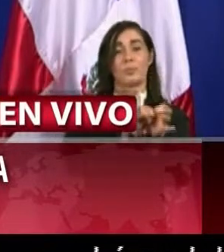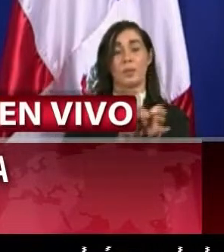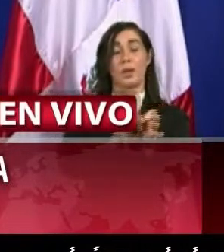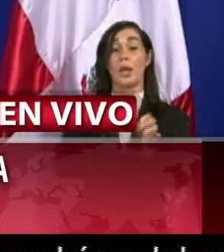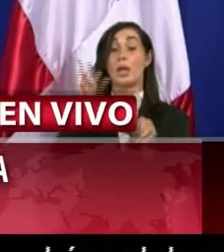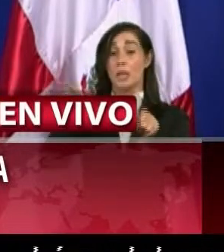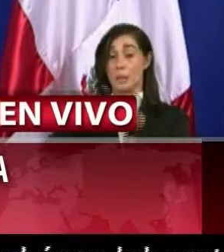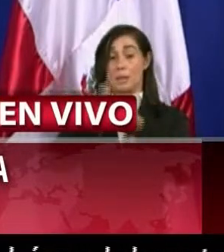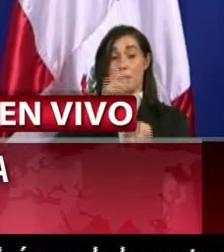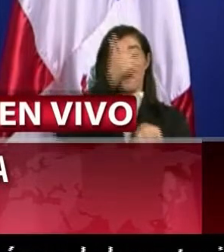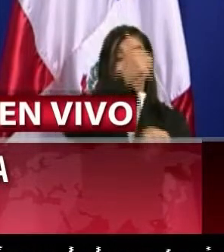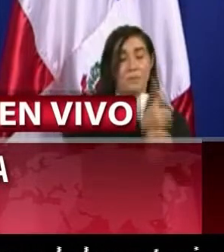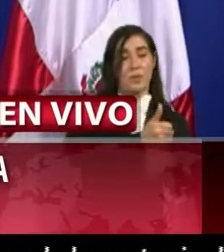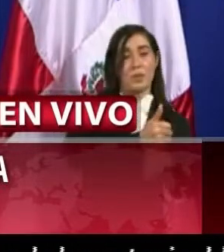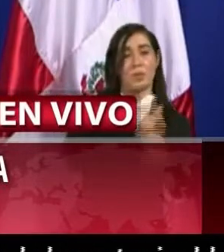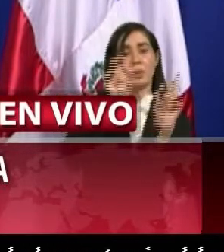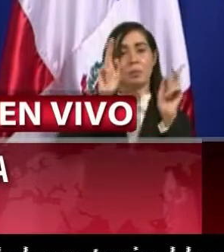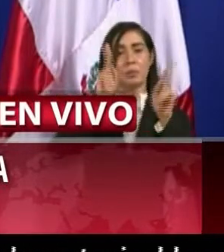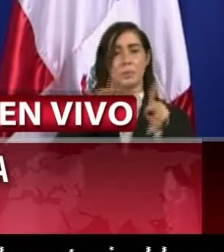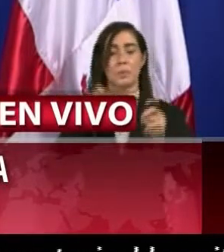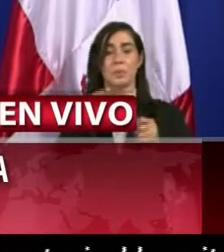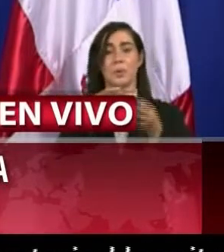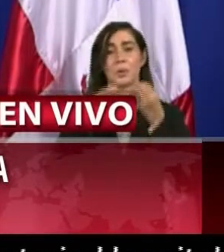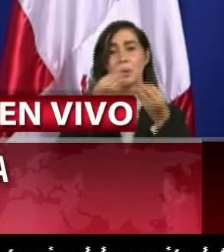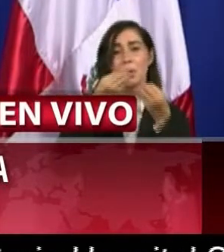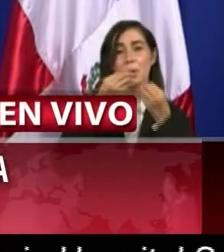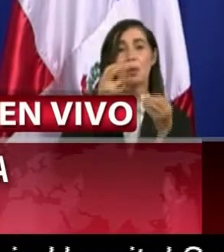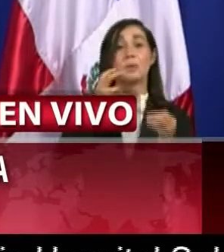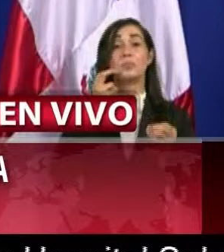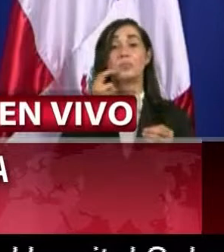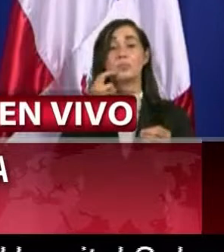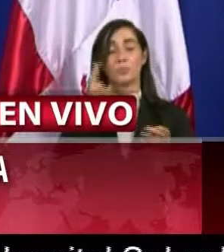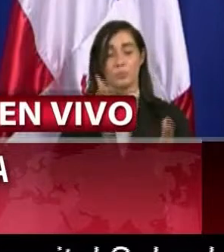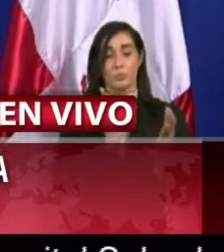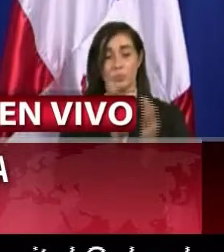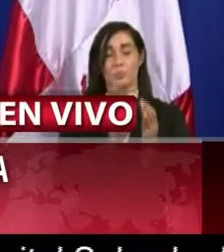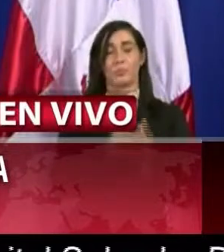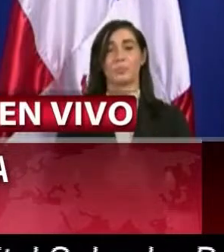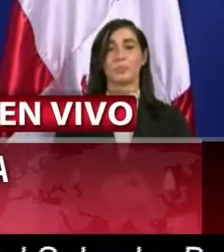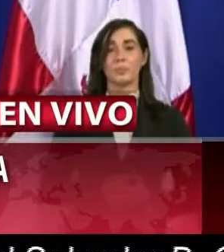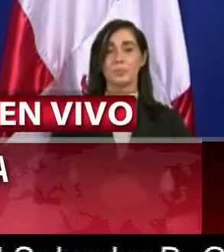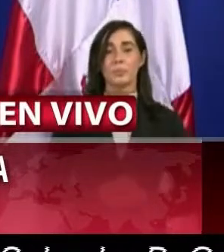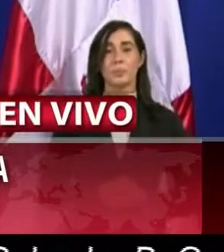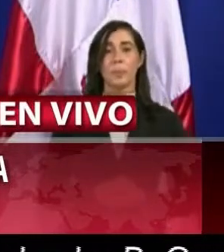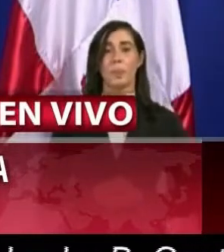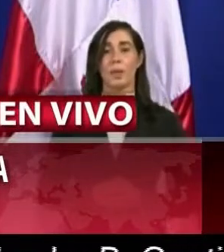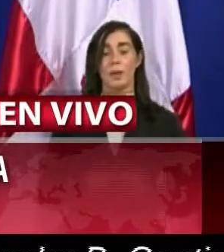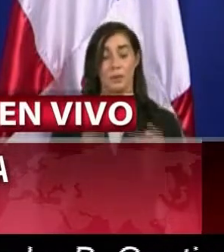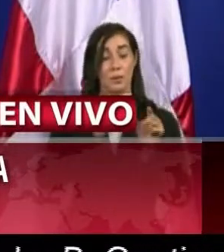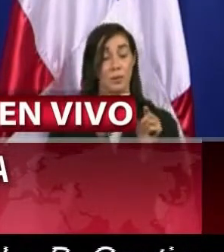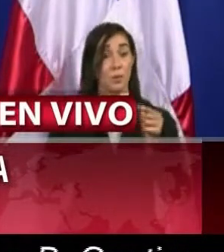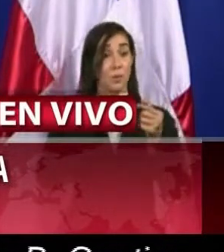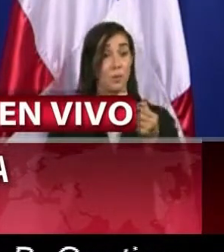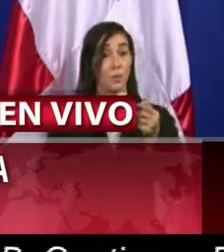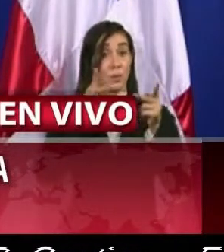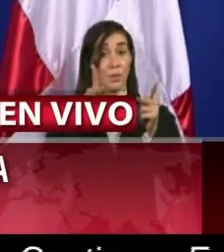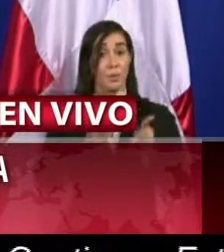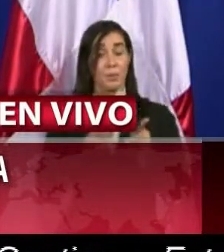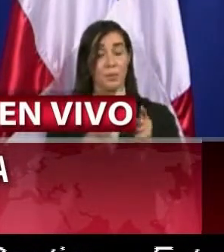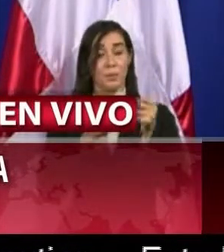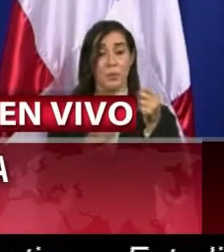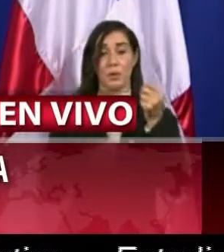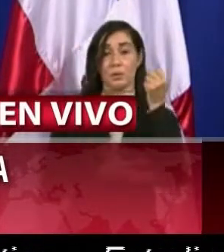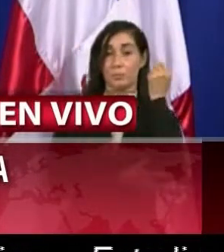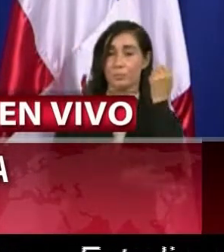bodegas móviles y puntos fijos de venta del INESPRE. Los grupos vulnerables también